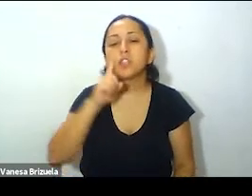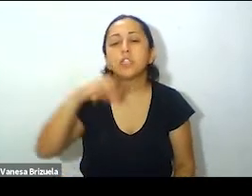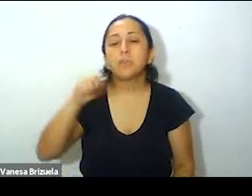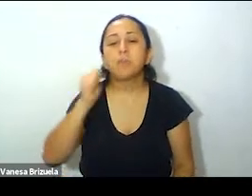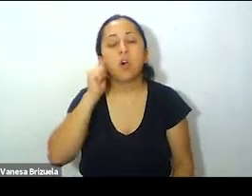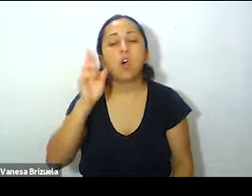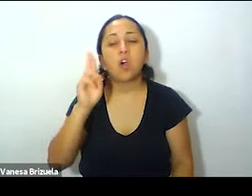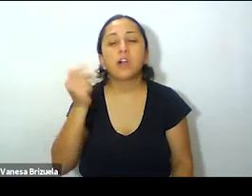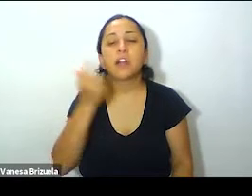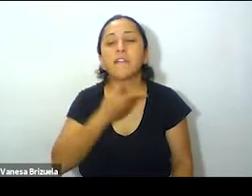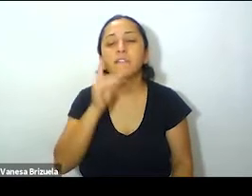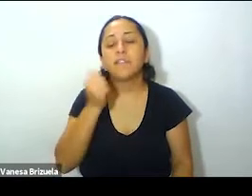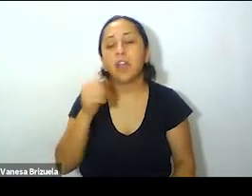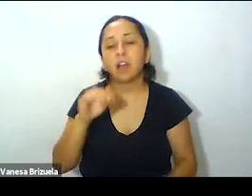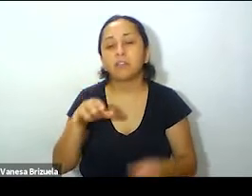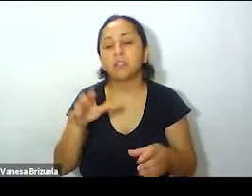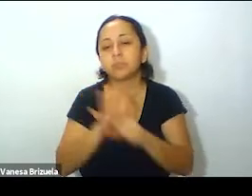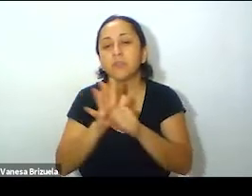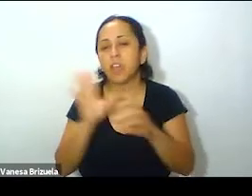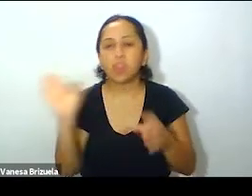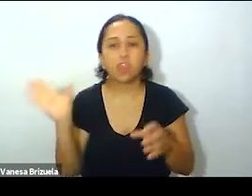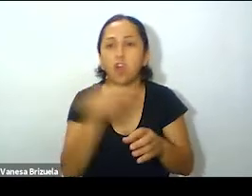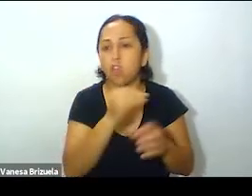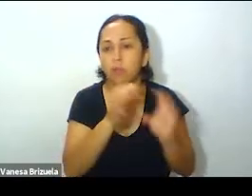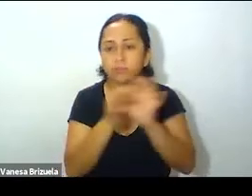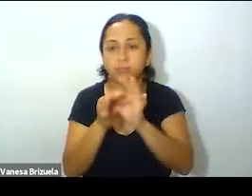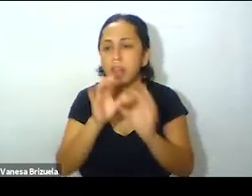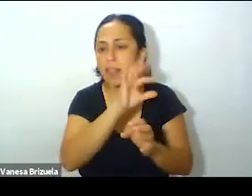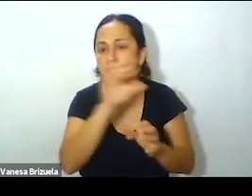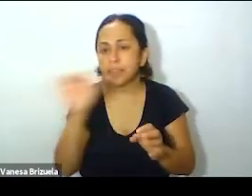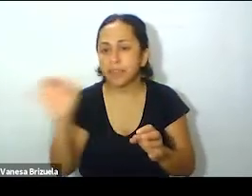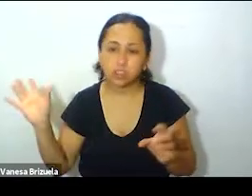tipografía engloba todo lo que tiene que ver con las letras que elegimos.